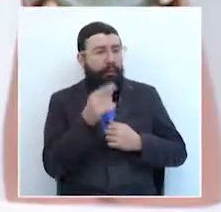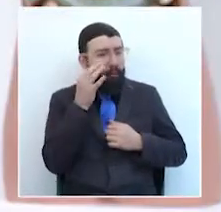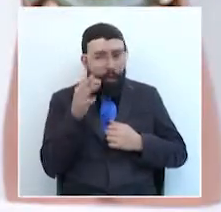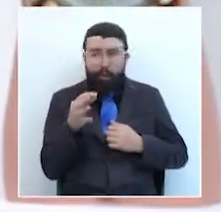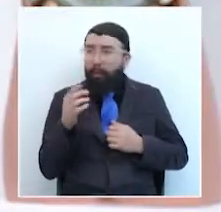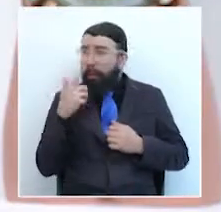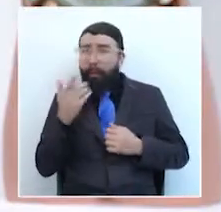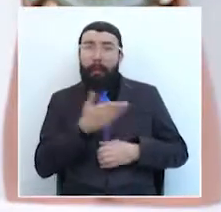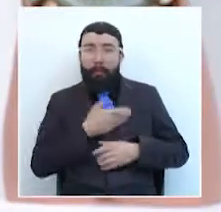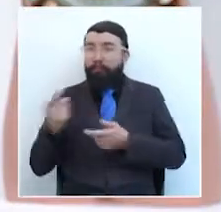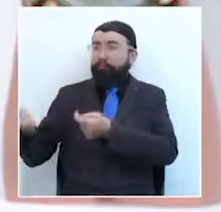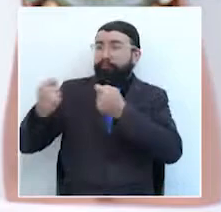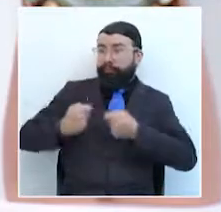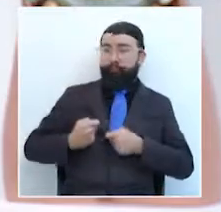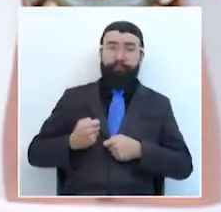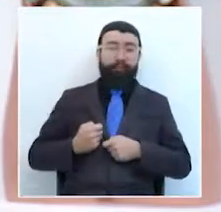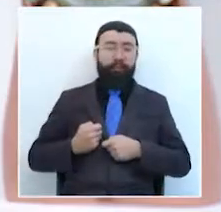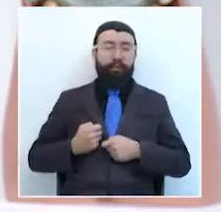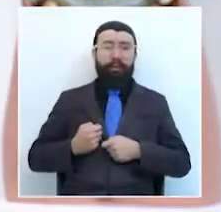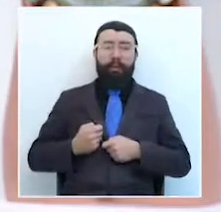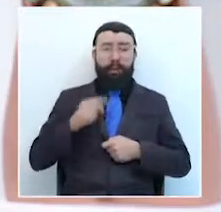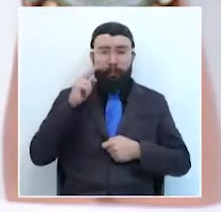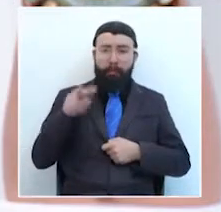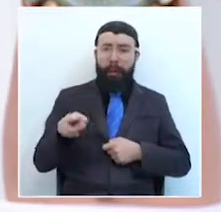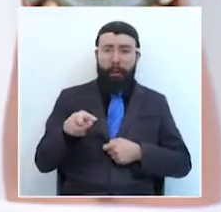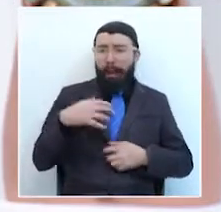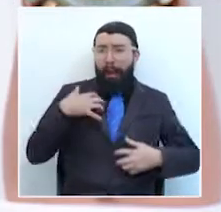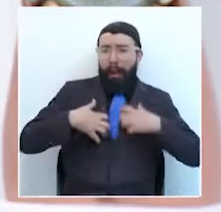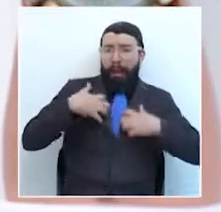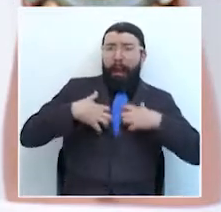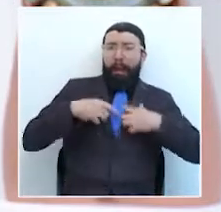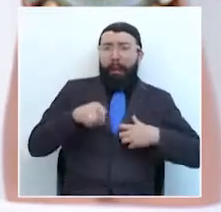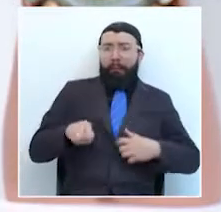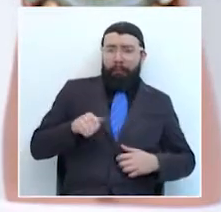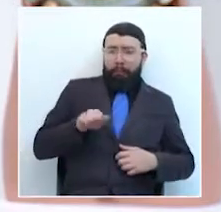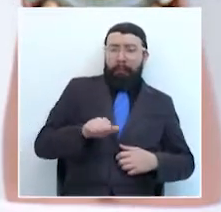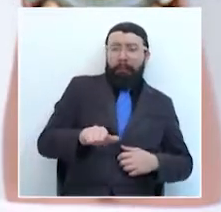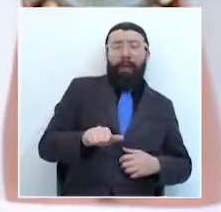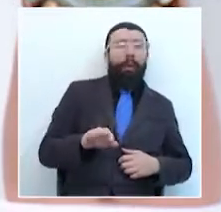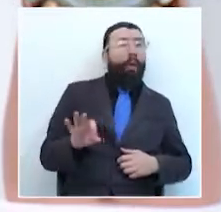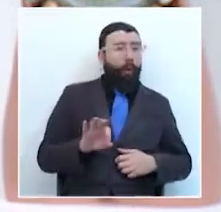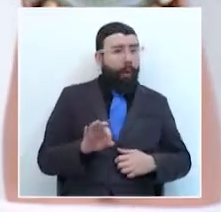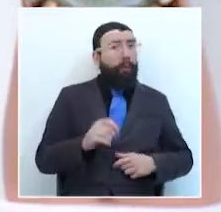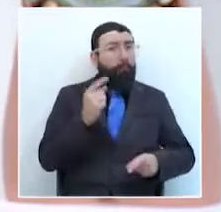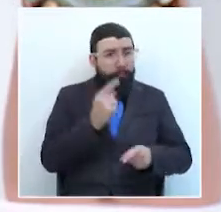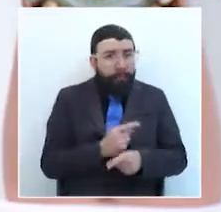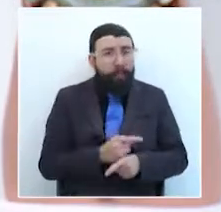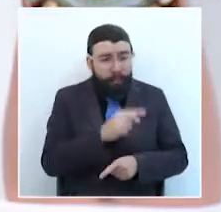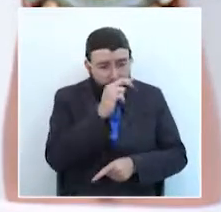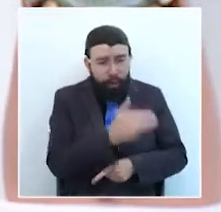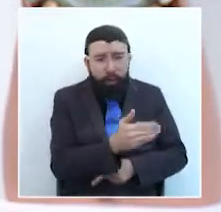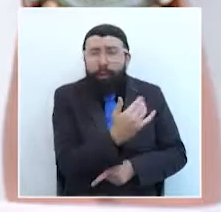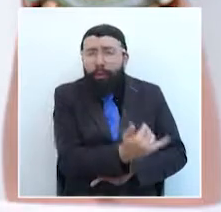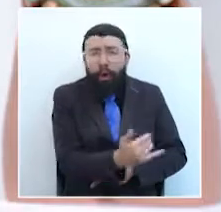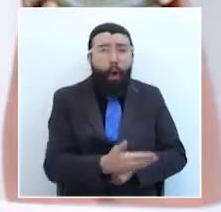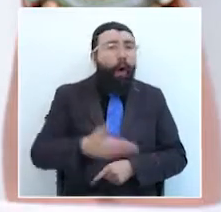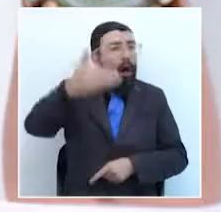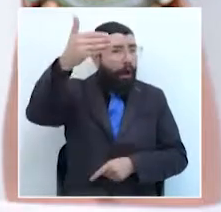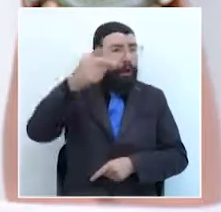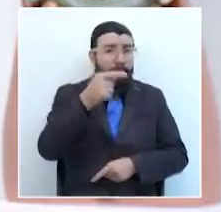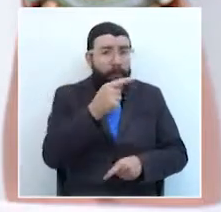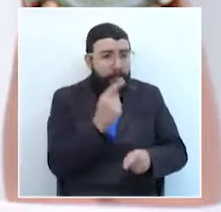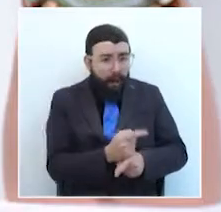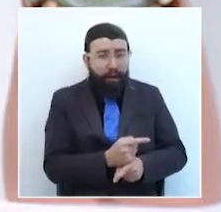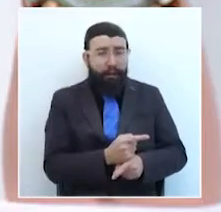porque vio alguna vez un episodio que la trauma o porque realmente lo vivió de pequeña o así sea grande entonces